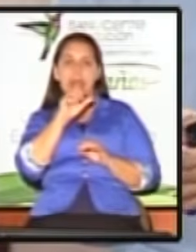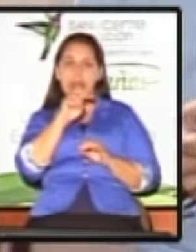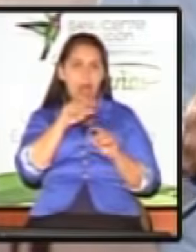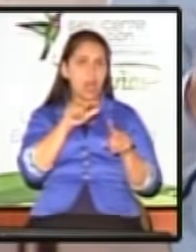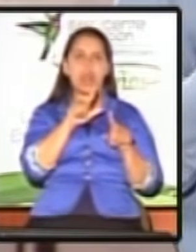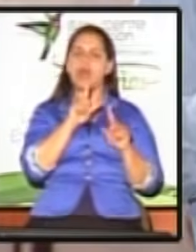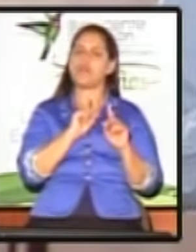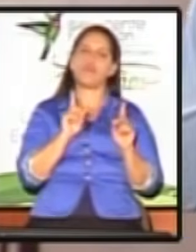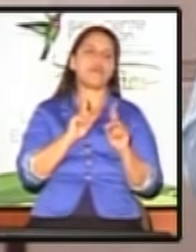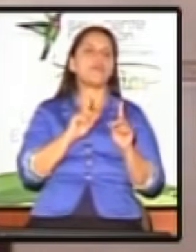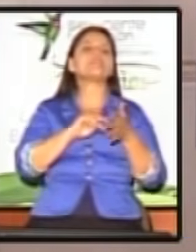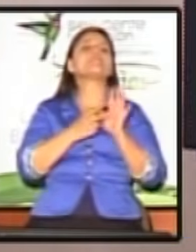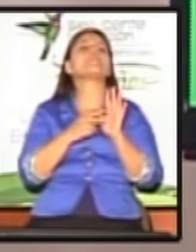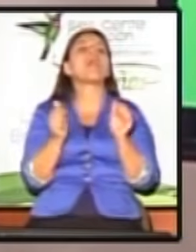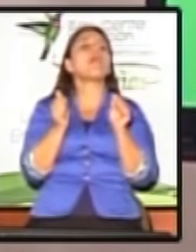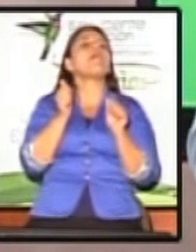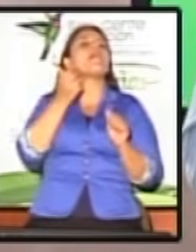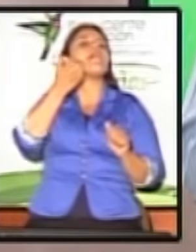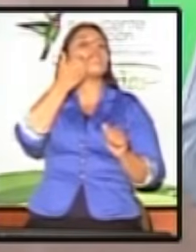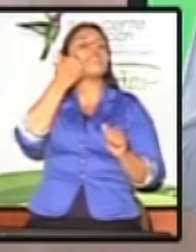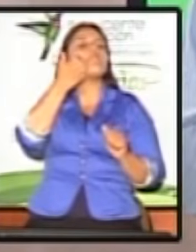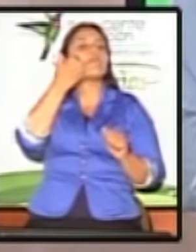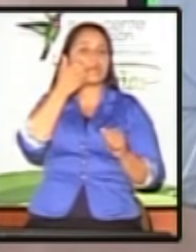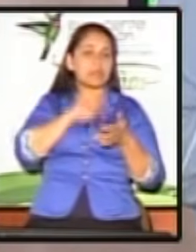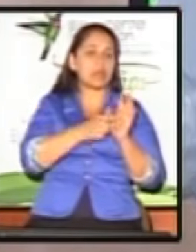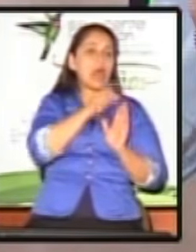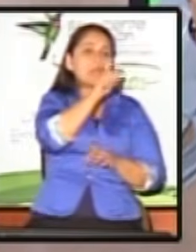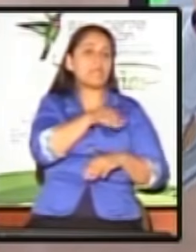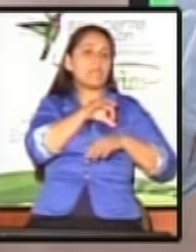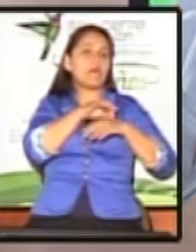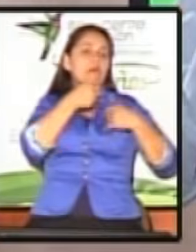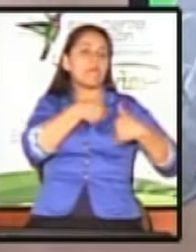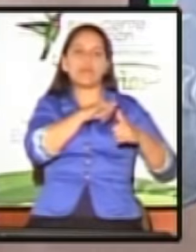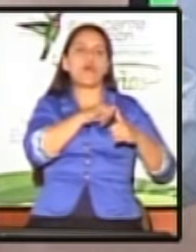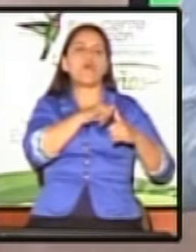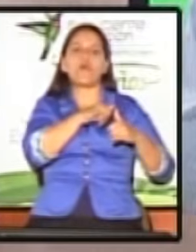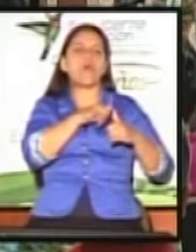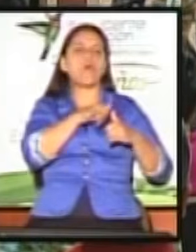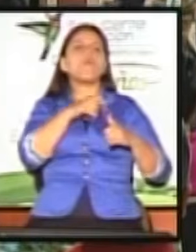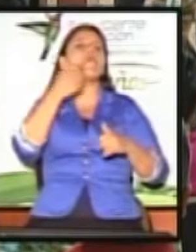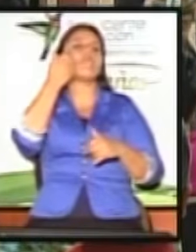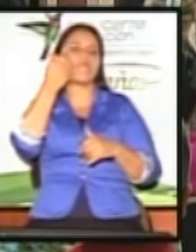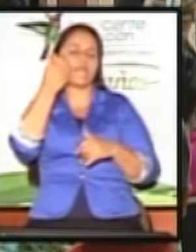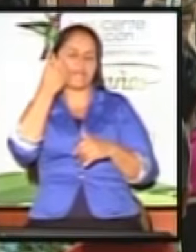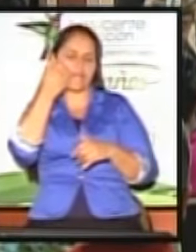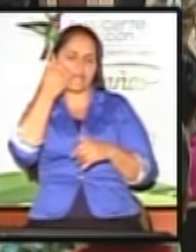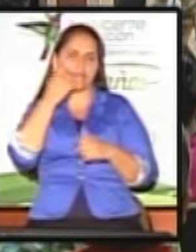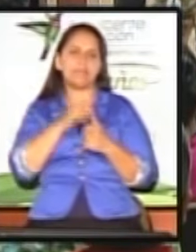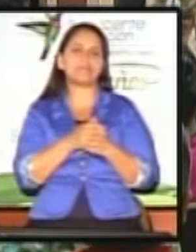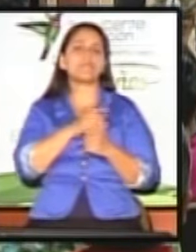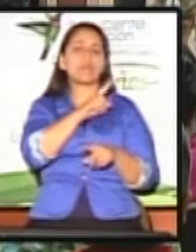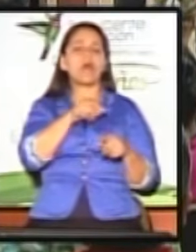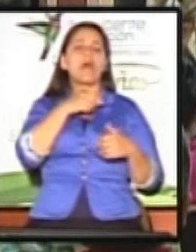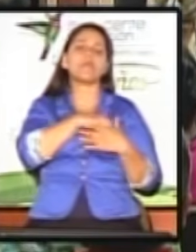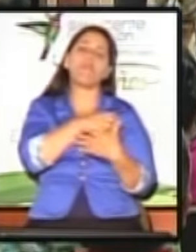terminal. Para nosotros no hay pacientes terminales, hay enfermedades terminales. Y puede sonar poético, pero es